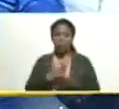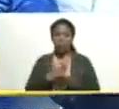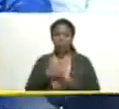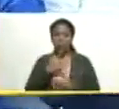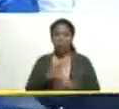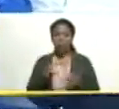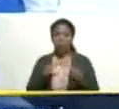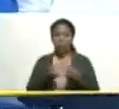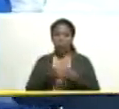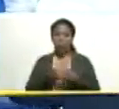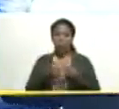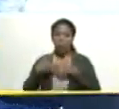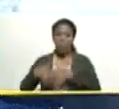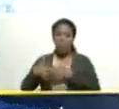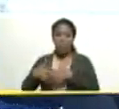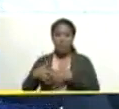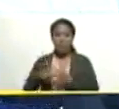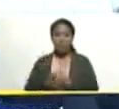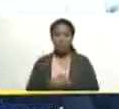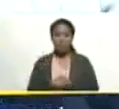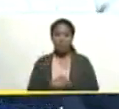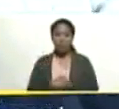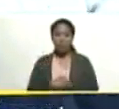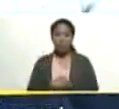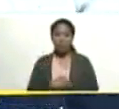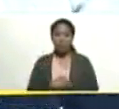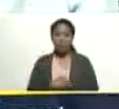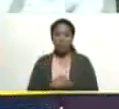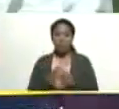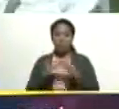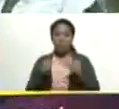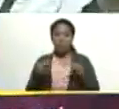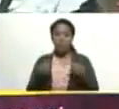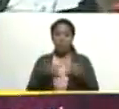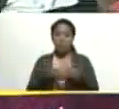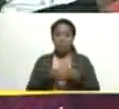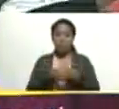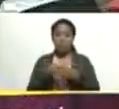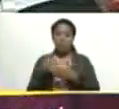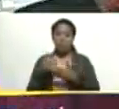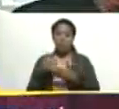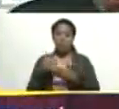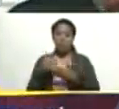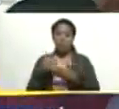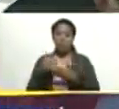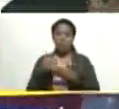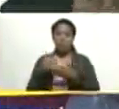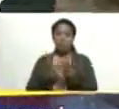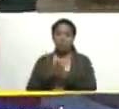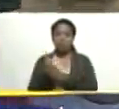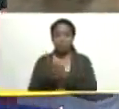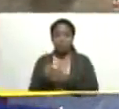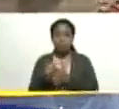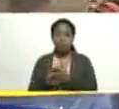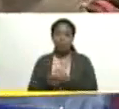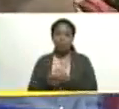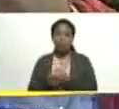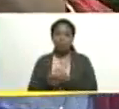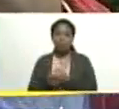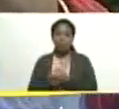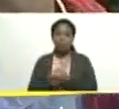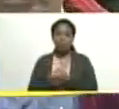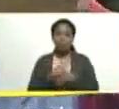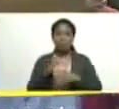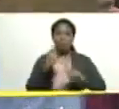las reuniones empresariales, en todas las reuniones de emprendedores, siempre pensar en la